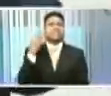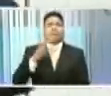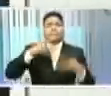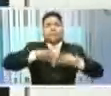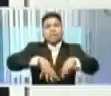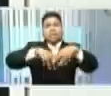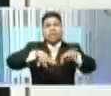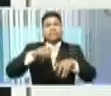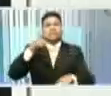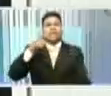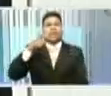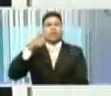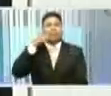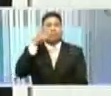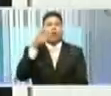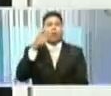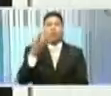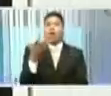paz.